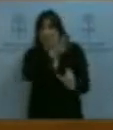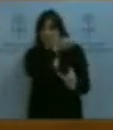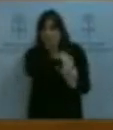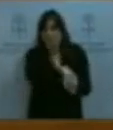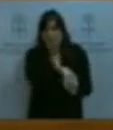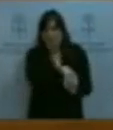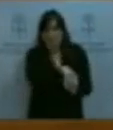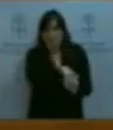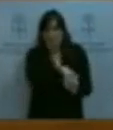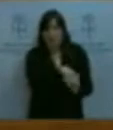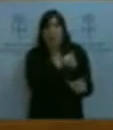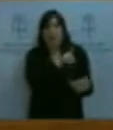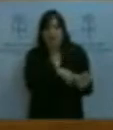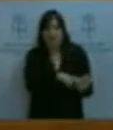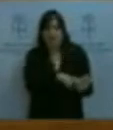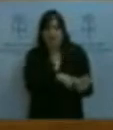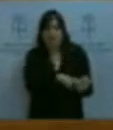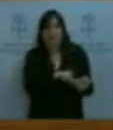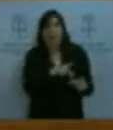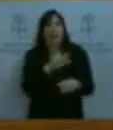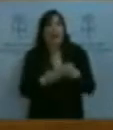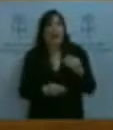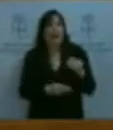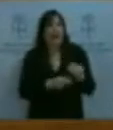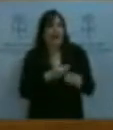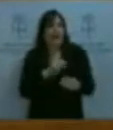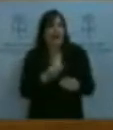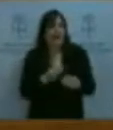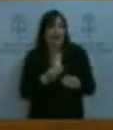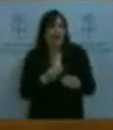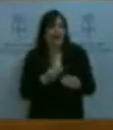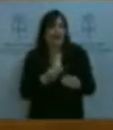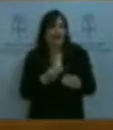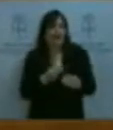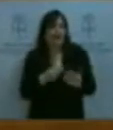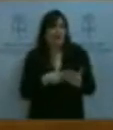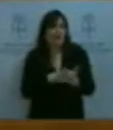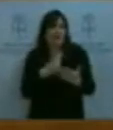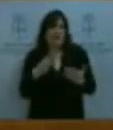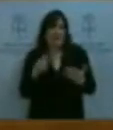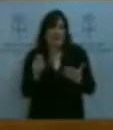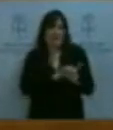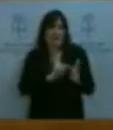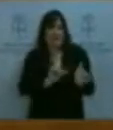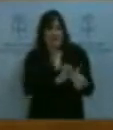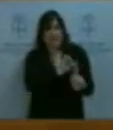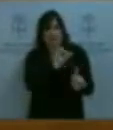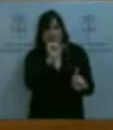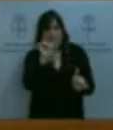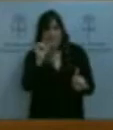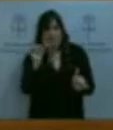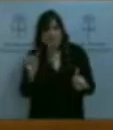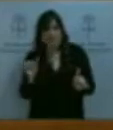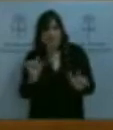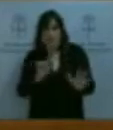labor transcurrida a lo largo de 16 meses con con 84 comparecientes